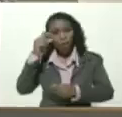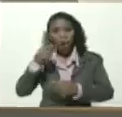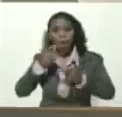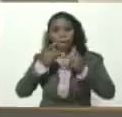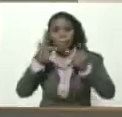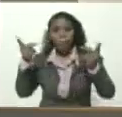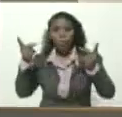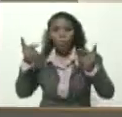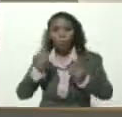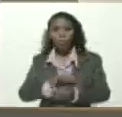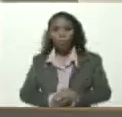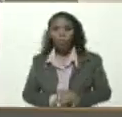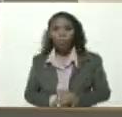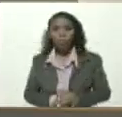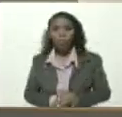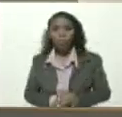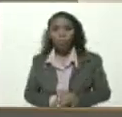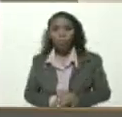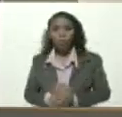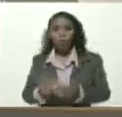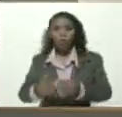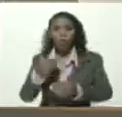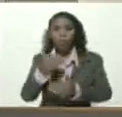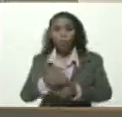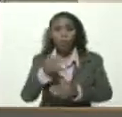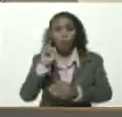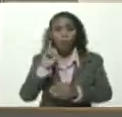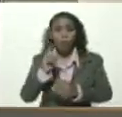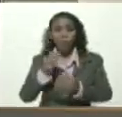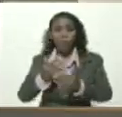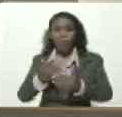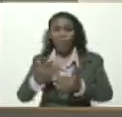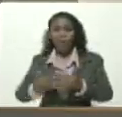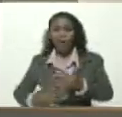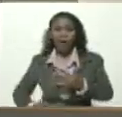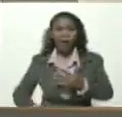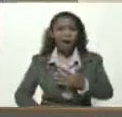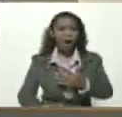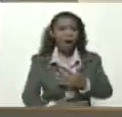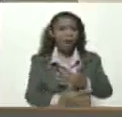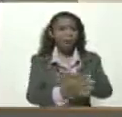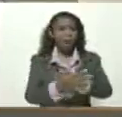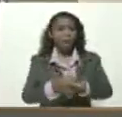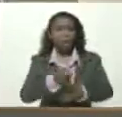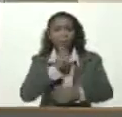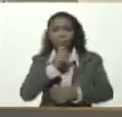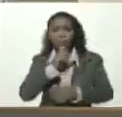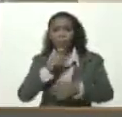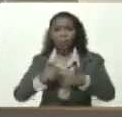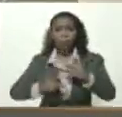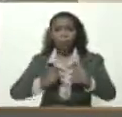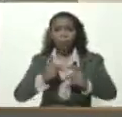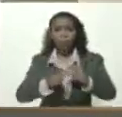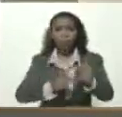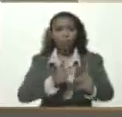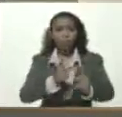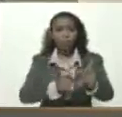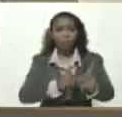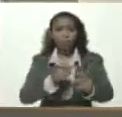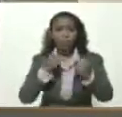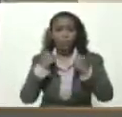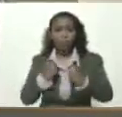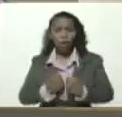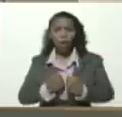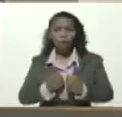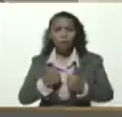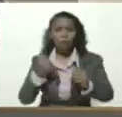divulgarla. Luego de un largo, complejo e intenso proceso